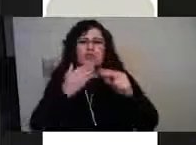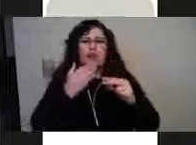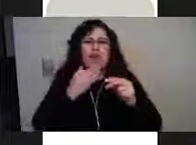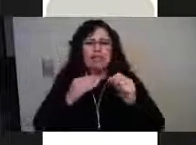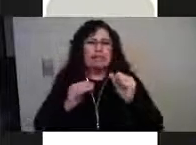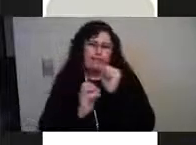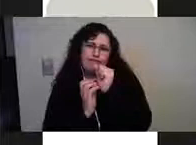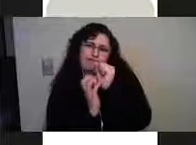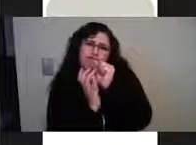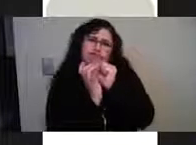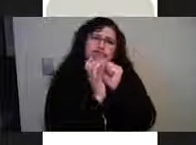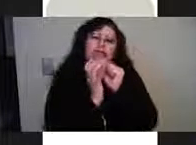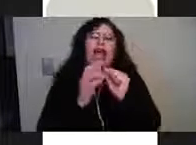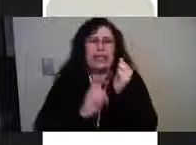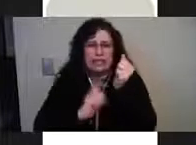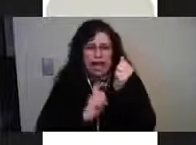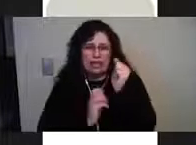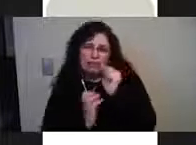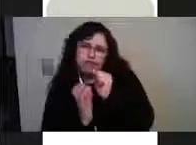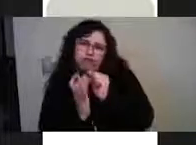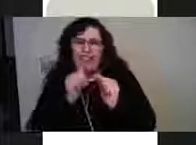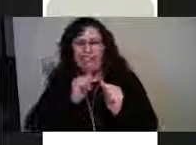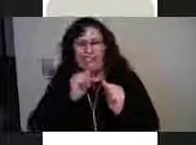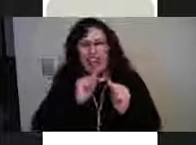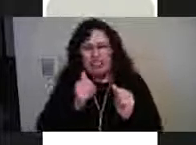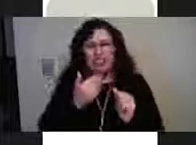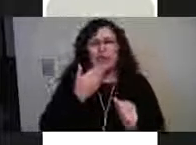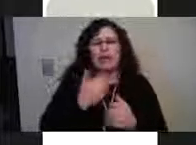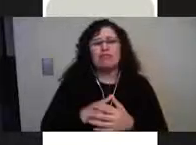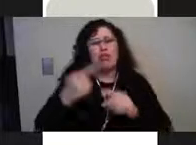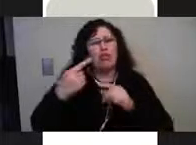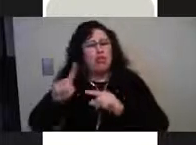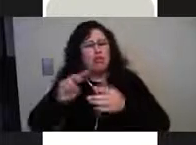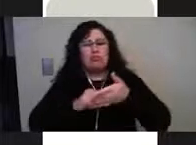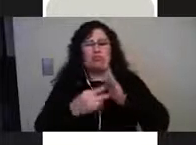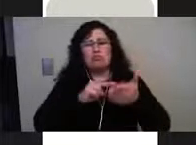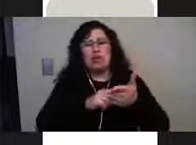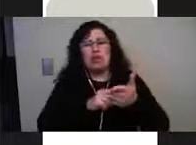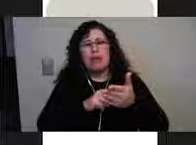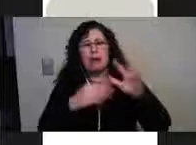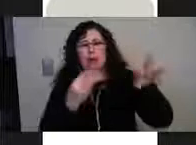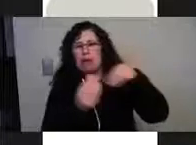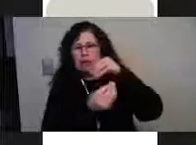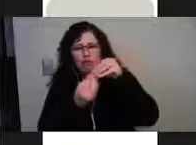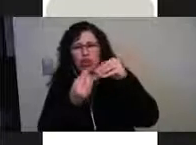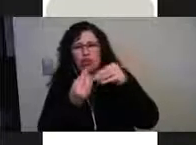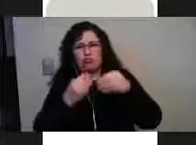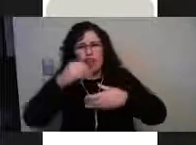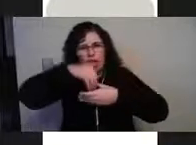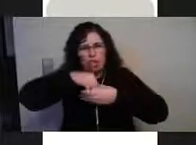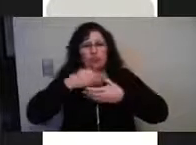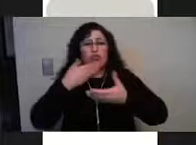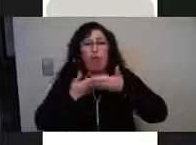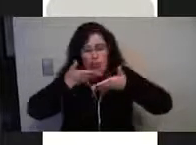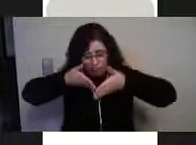producir también como meningitis o algún trastorno metabólico que pudiese tener también el niño desde el momento de